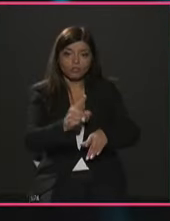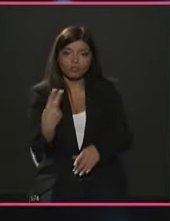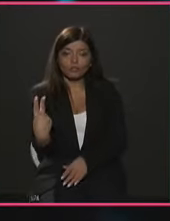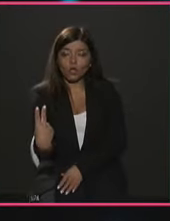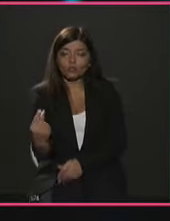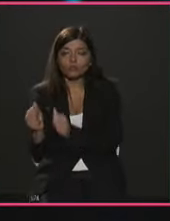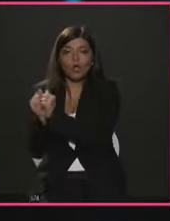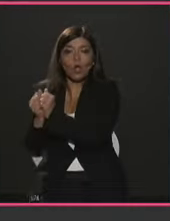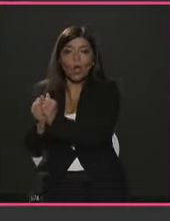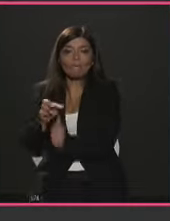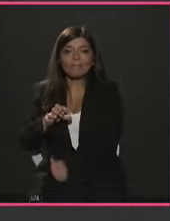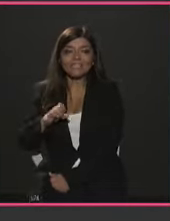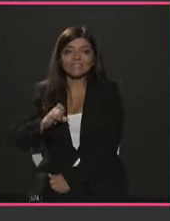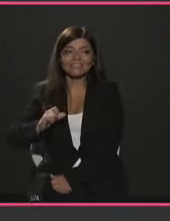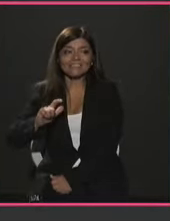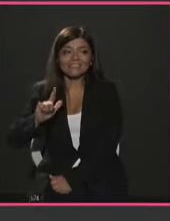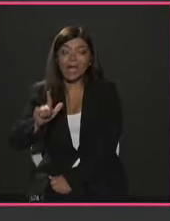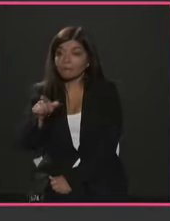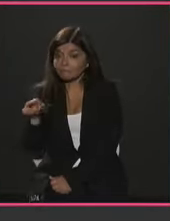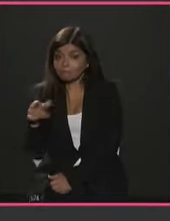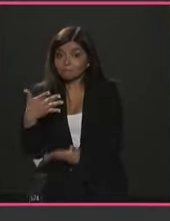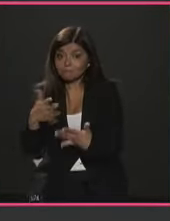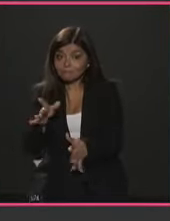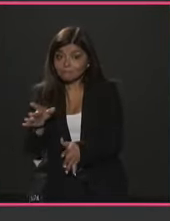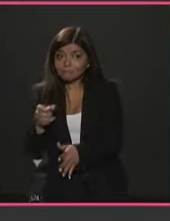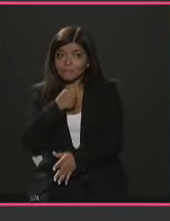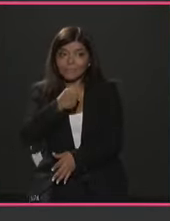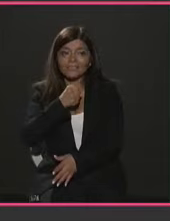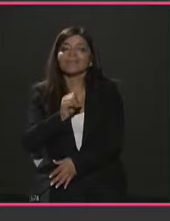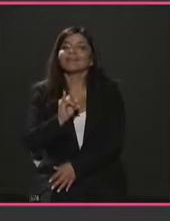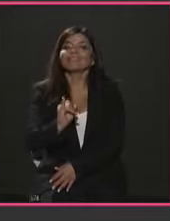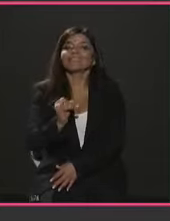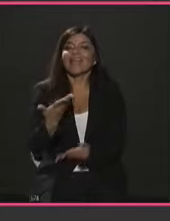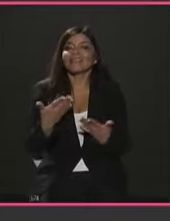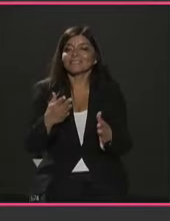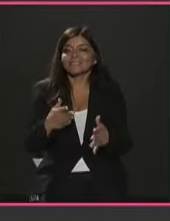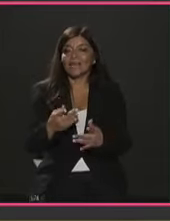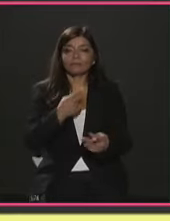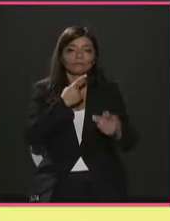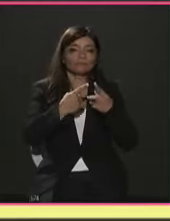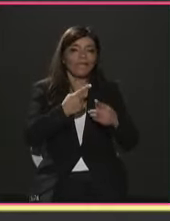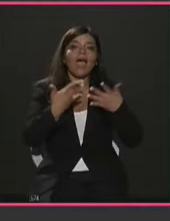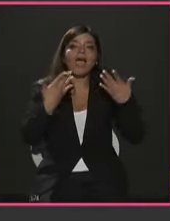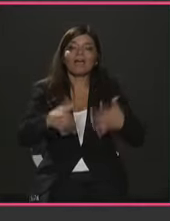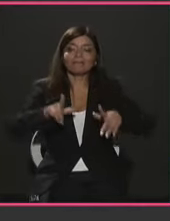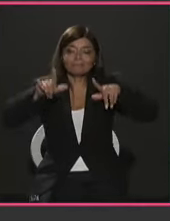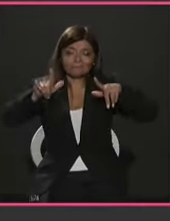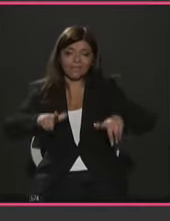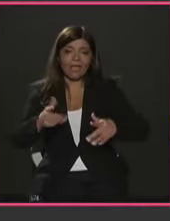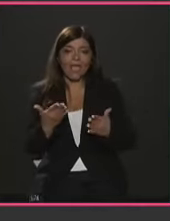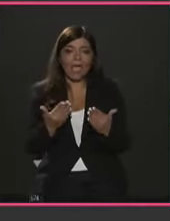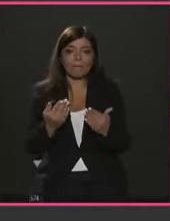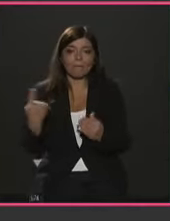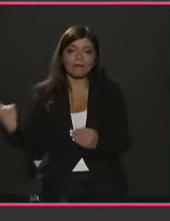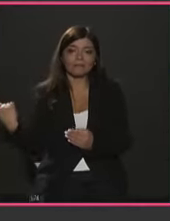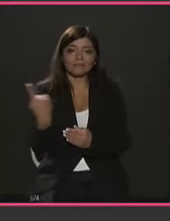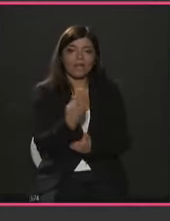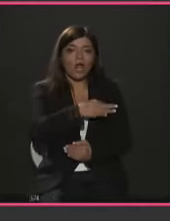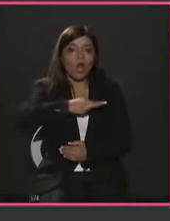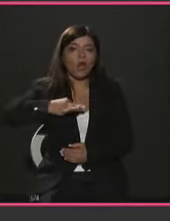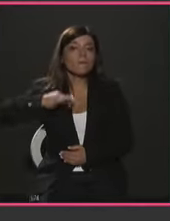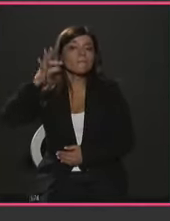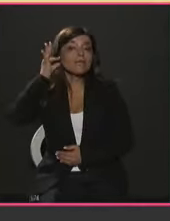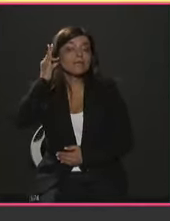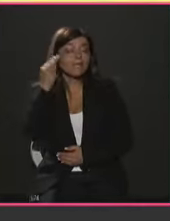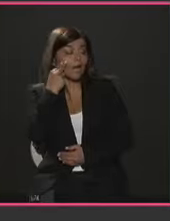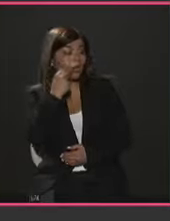compañera Pascal Fuentes Pascal estás por allí sí Dani aquí ya estamos instalados esperando la presencia de la ministra que